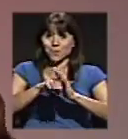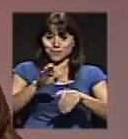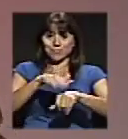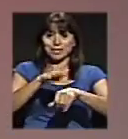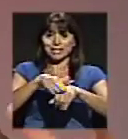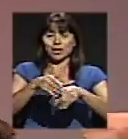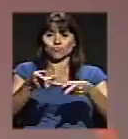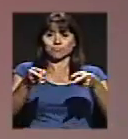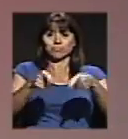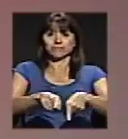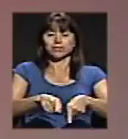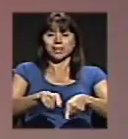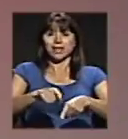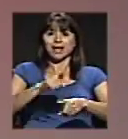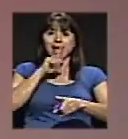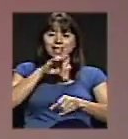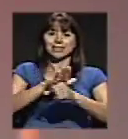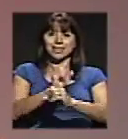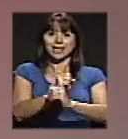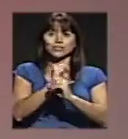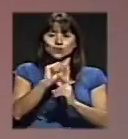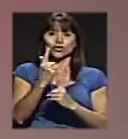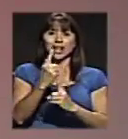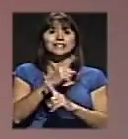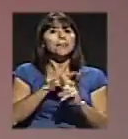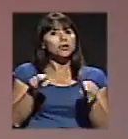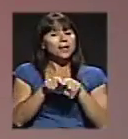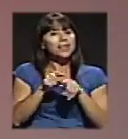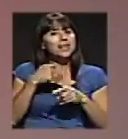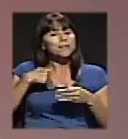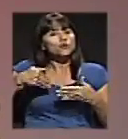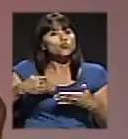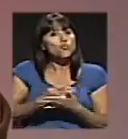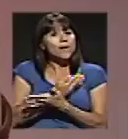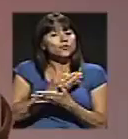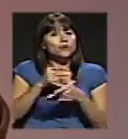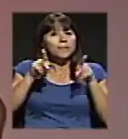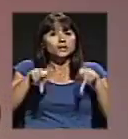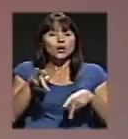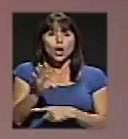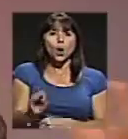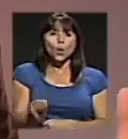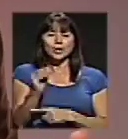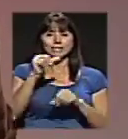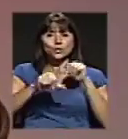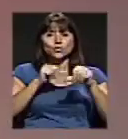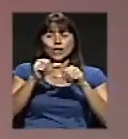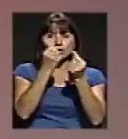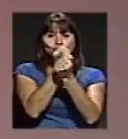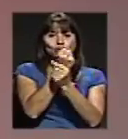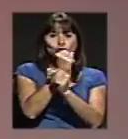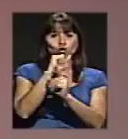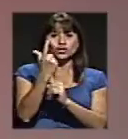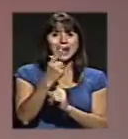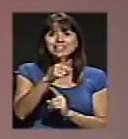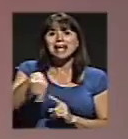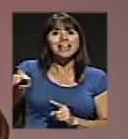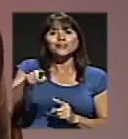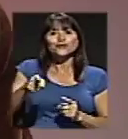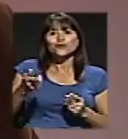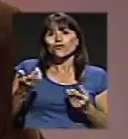pero también al mismo tiempo nos alimentamos de nuevos luchadores sociales, de mucha gente joven que no había nacido cuando se cayó el muro de